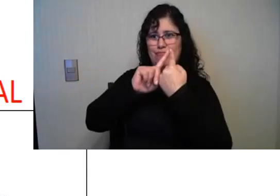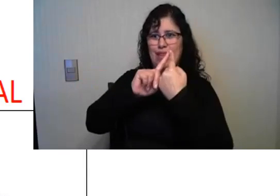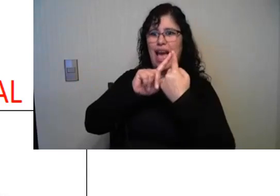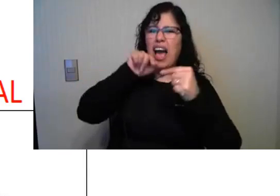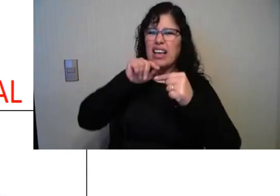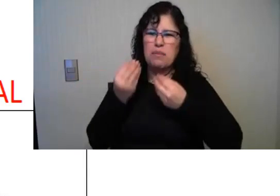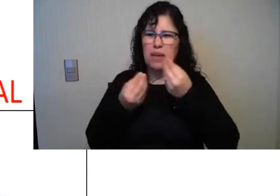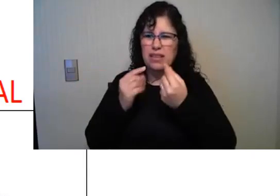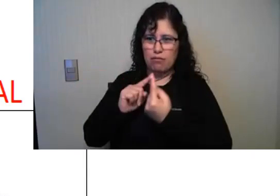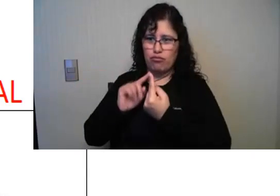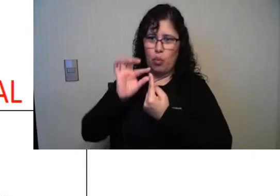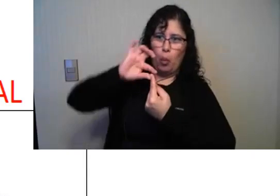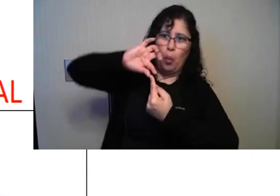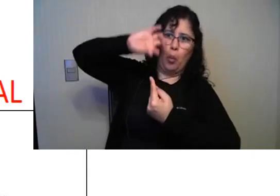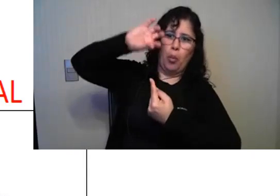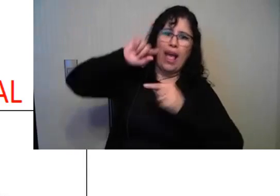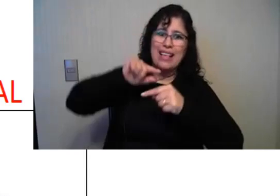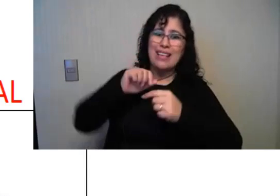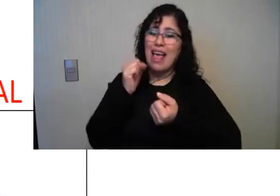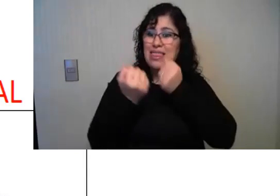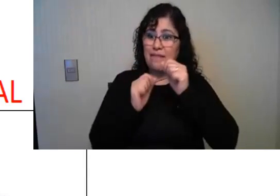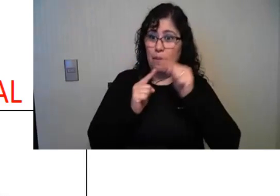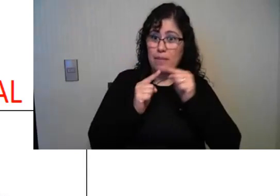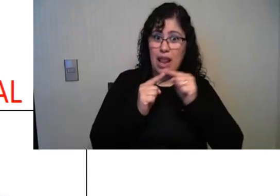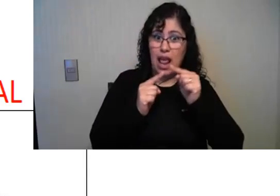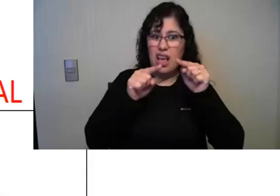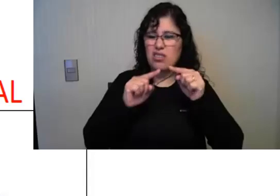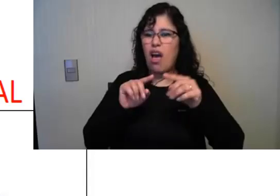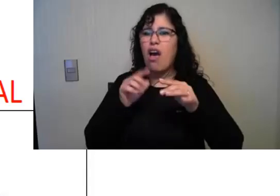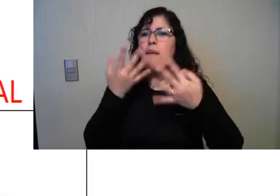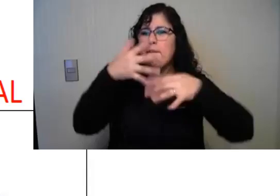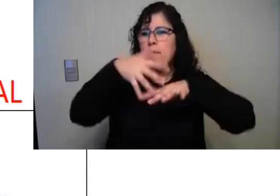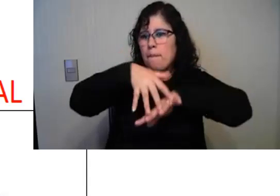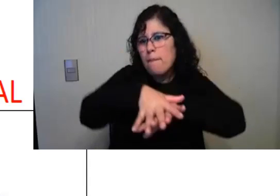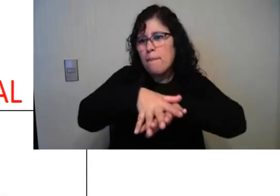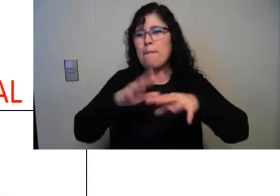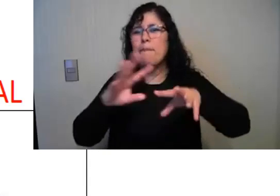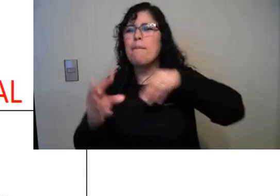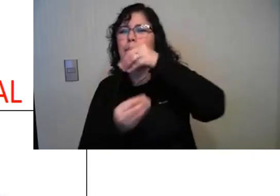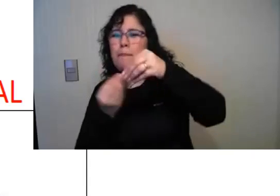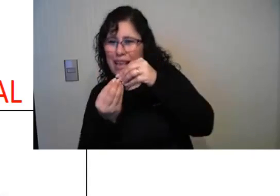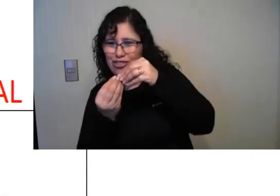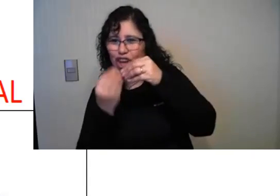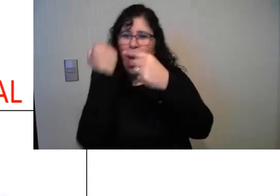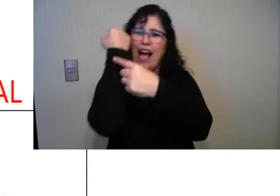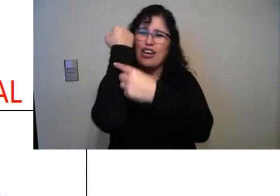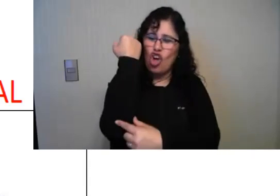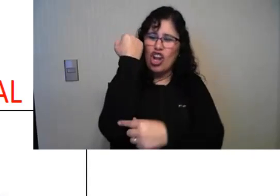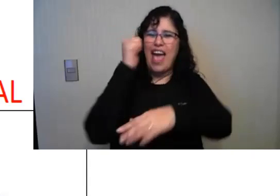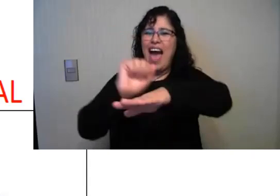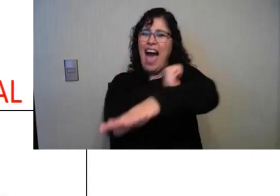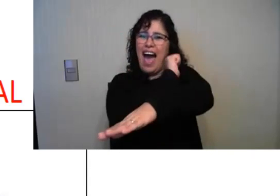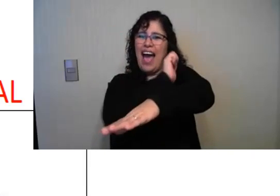nervio espinal, este nervio va a ser mixto, es decir, van a haber axones aferentes y eferentes,